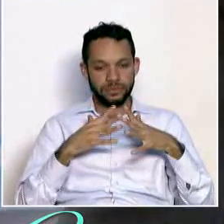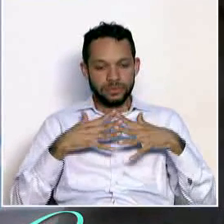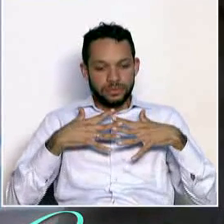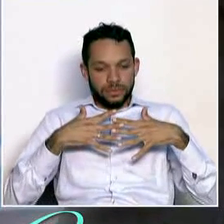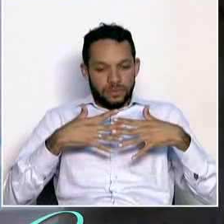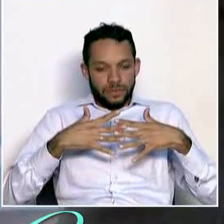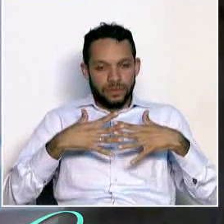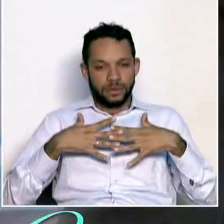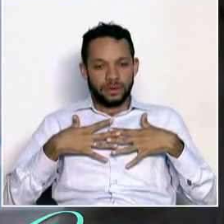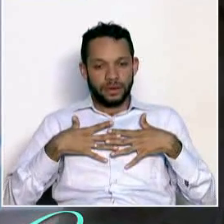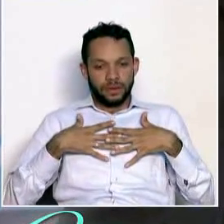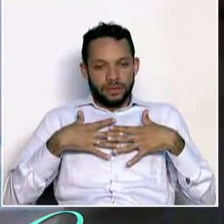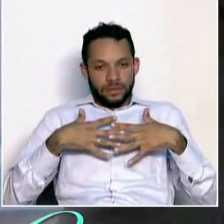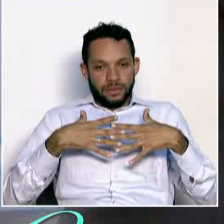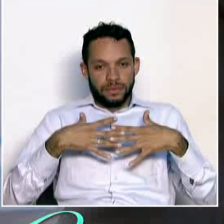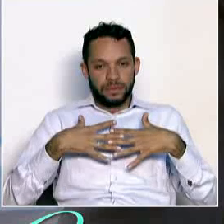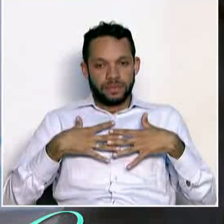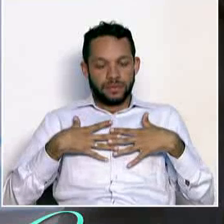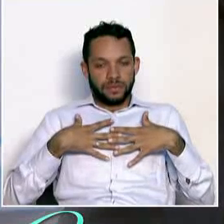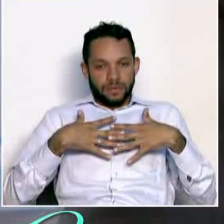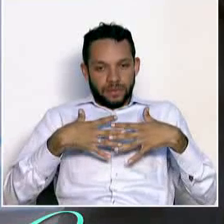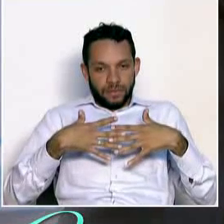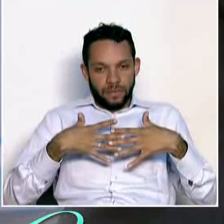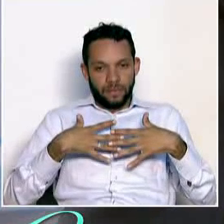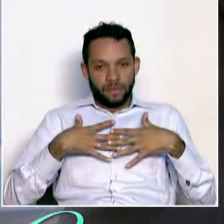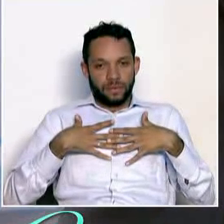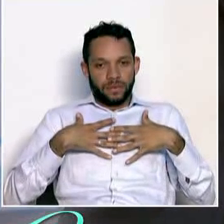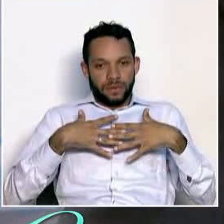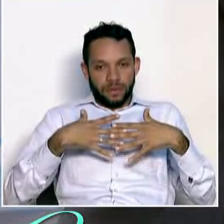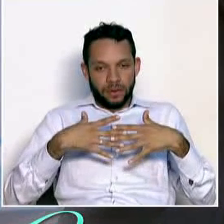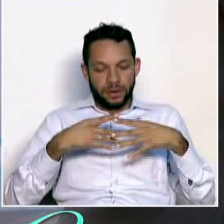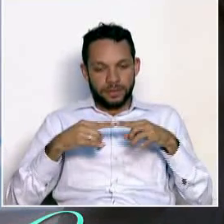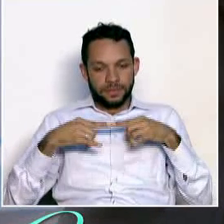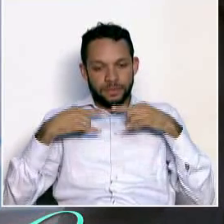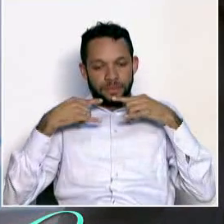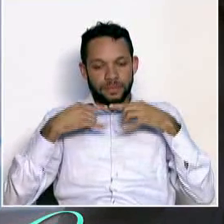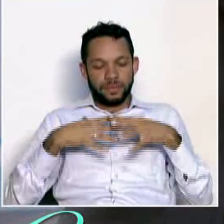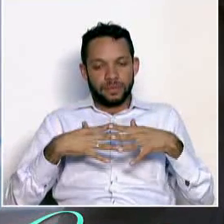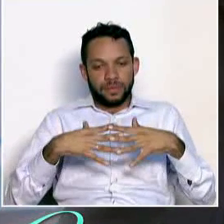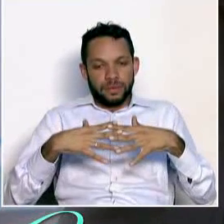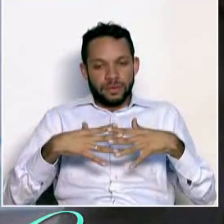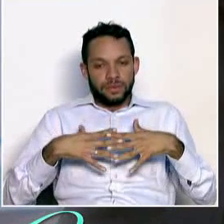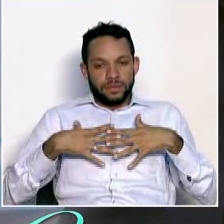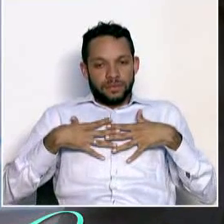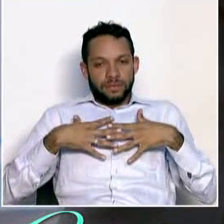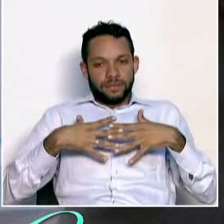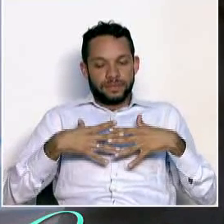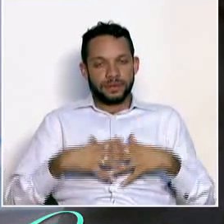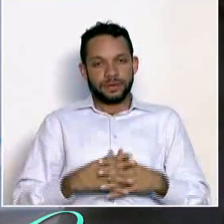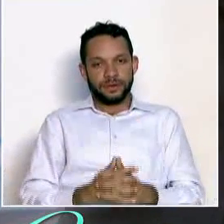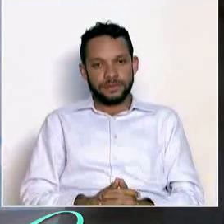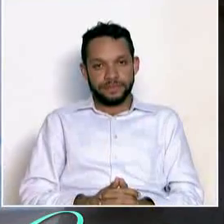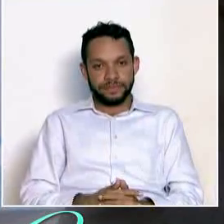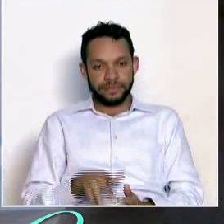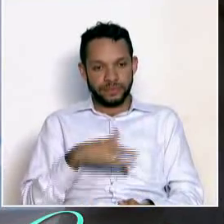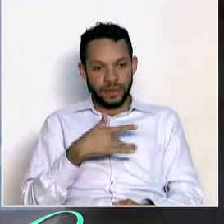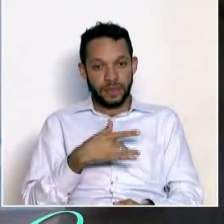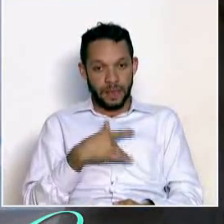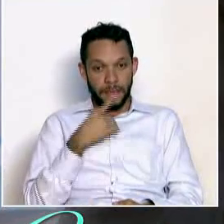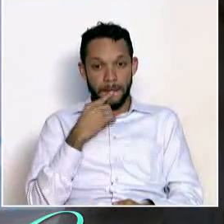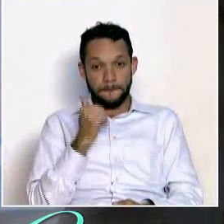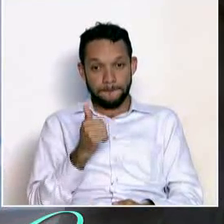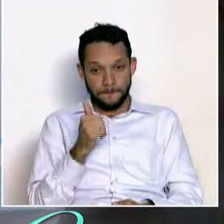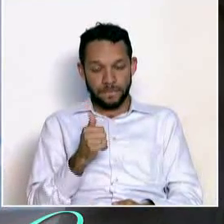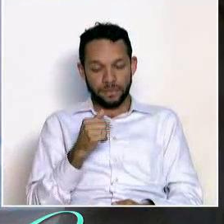que la alteres. Percibe cómo el aire entra y cómo el aire sale. Una agradable sensación